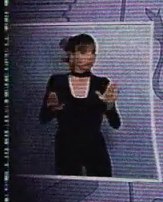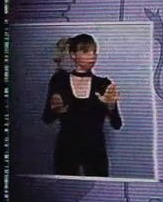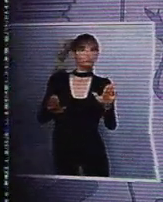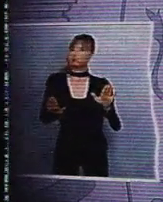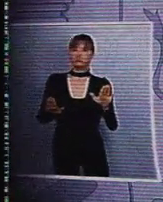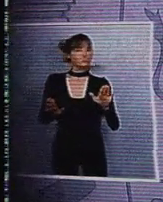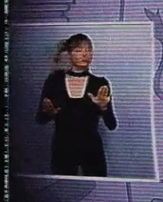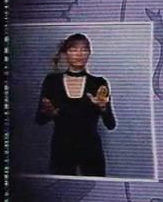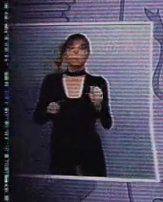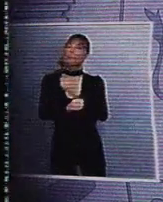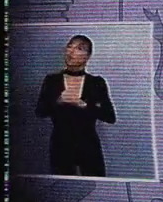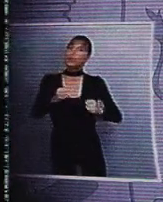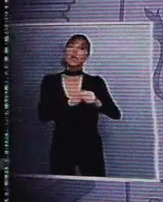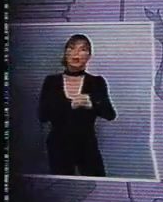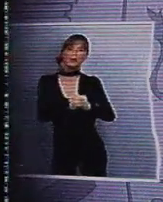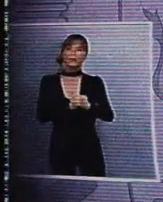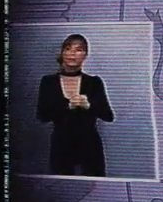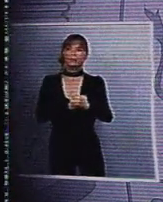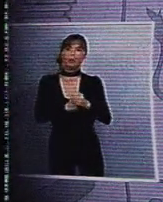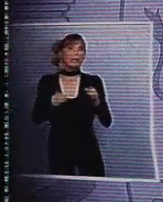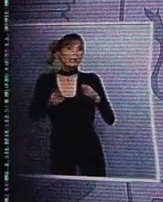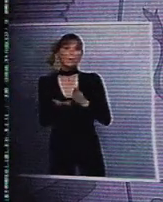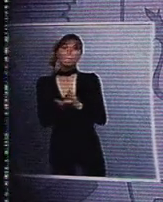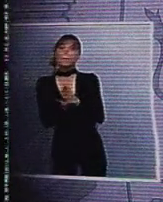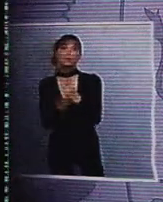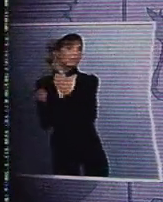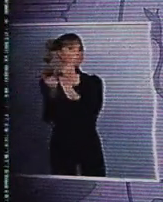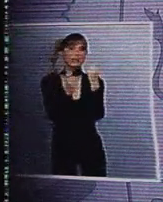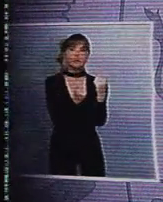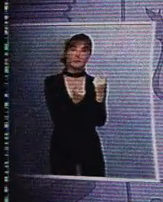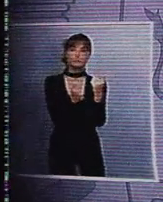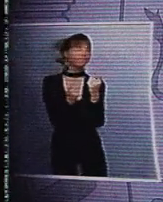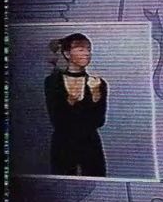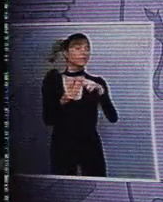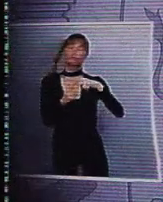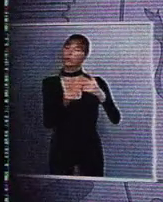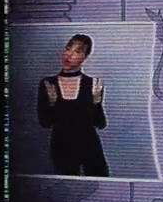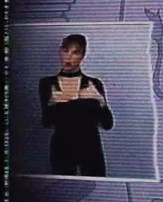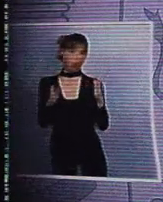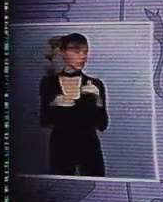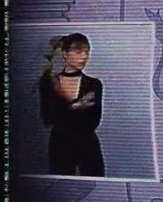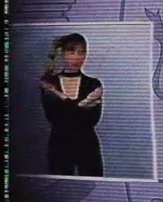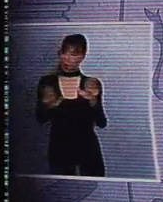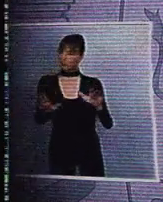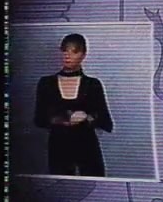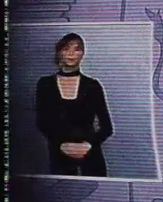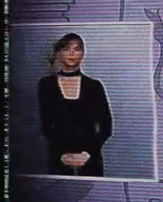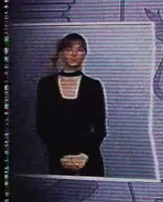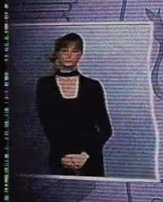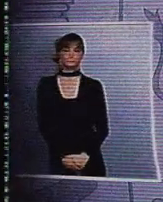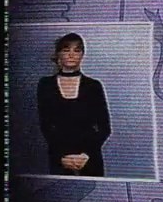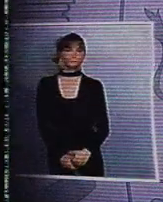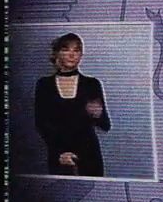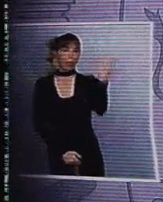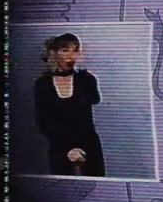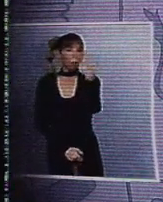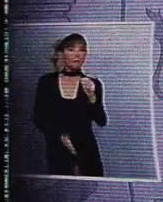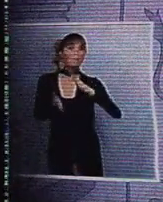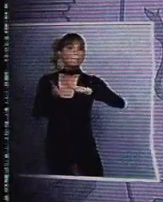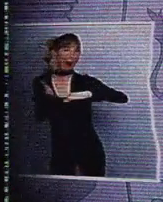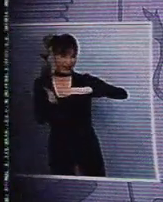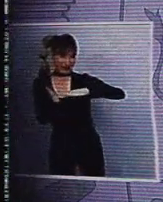Pedro Sánchez no es un líder es un político vacío un maestro de la propaganda y un experto en evadir